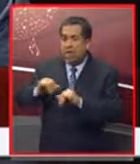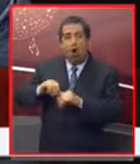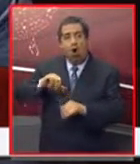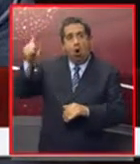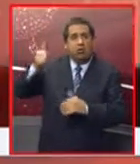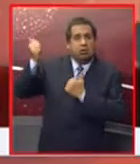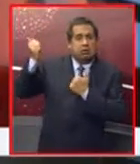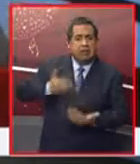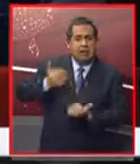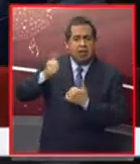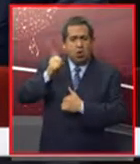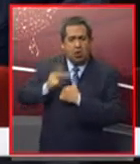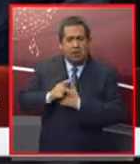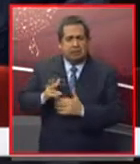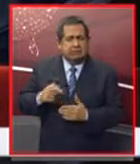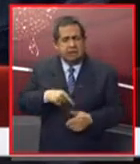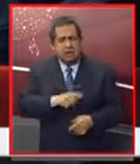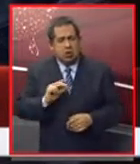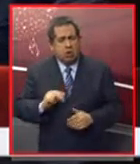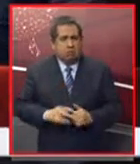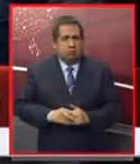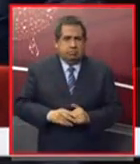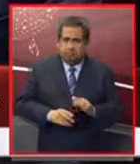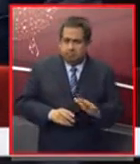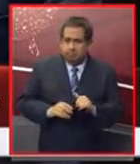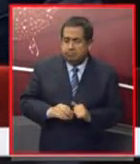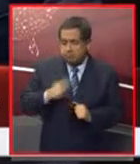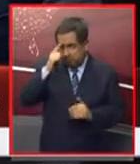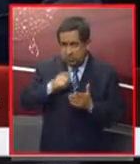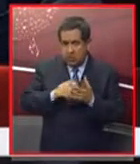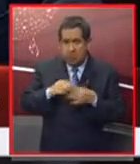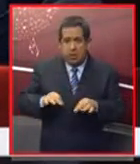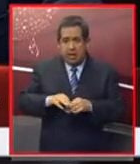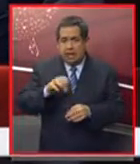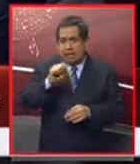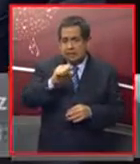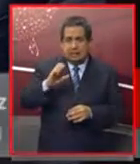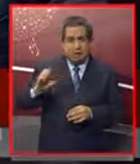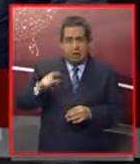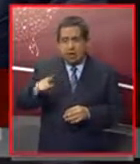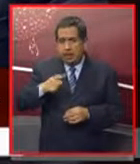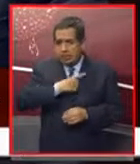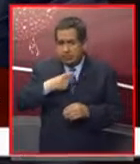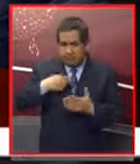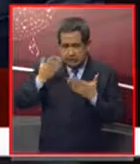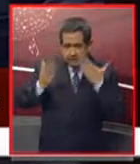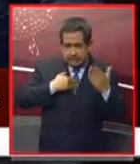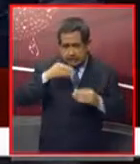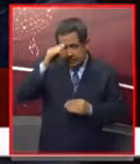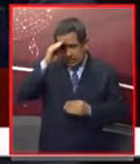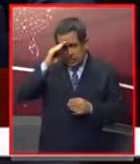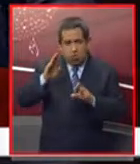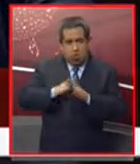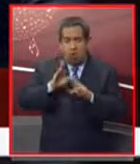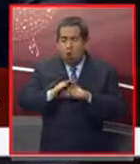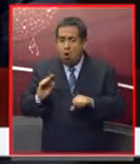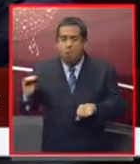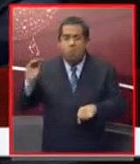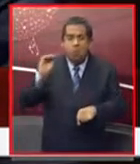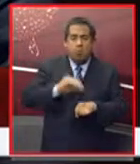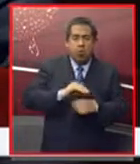importados. Nos parece importante que la Secretaría de Economía evalúe la pertinencia de